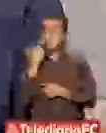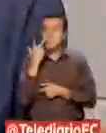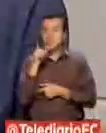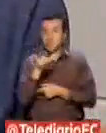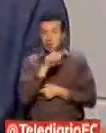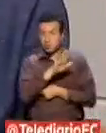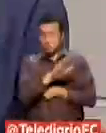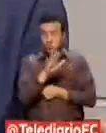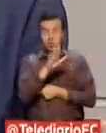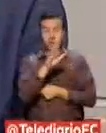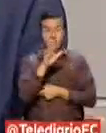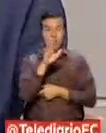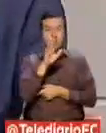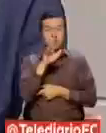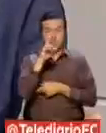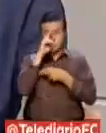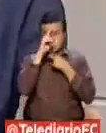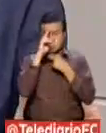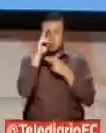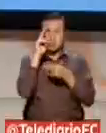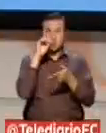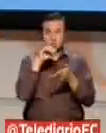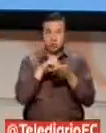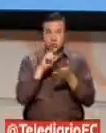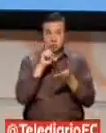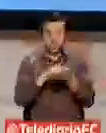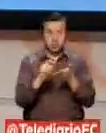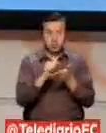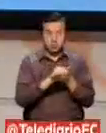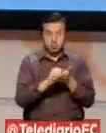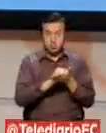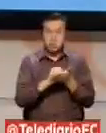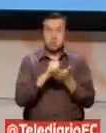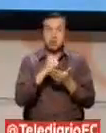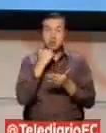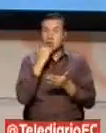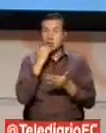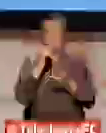que la noticia sea borrada? Como para que tengan a ellos o tomen alguna acción